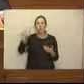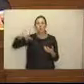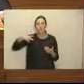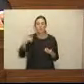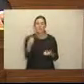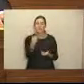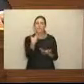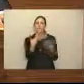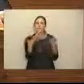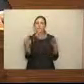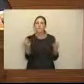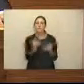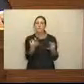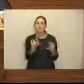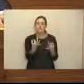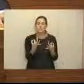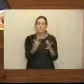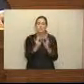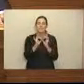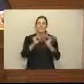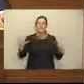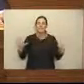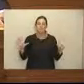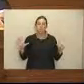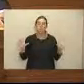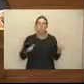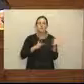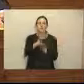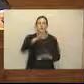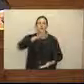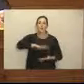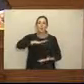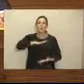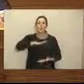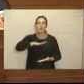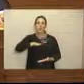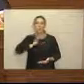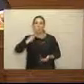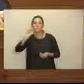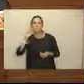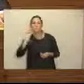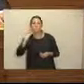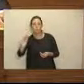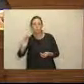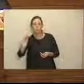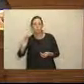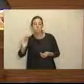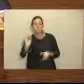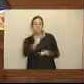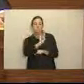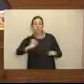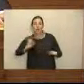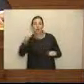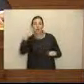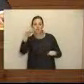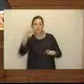decía: la libertad es la capacidad de hacer preguntas, aunque sepas que van a